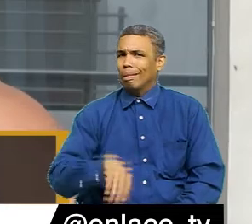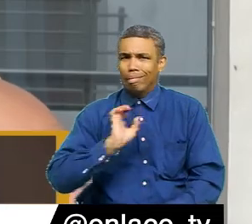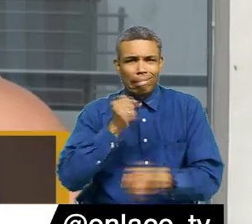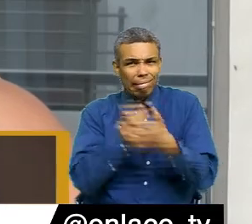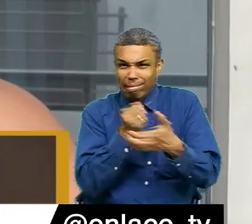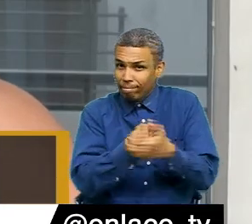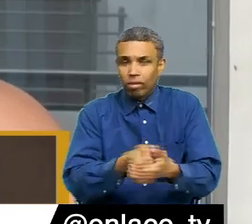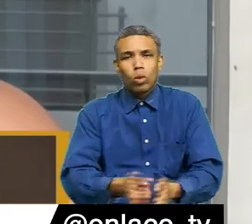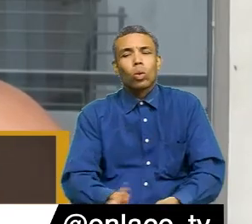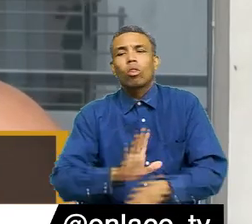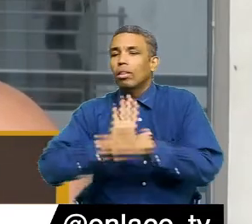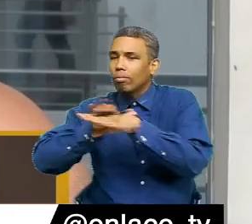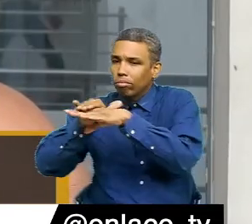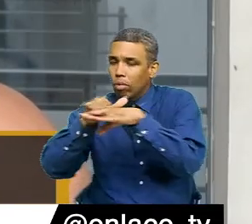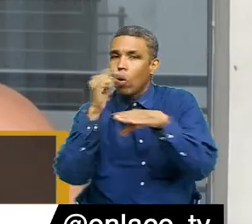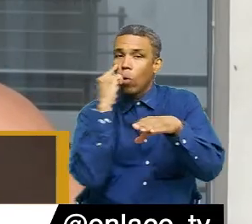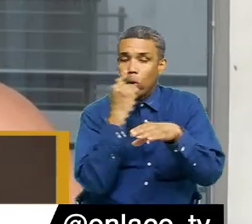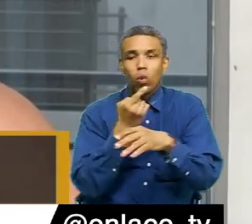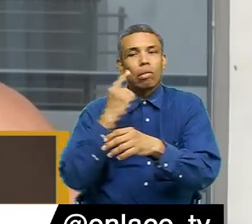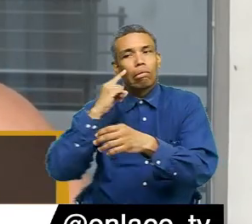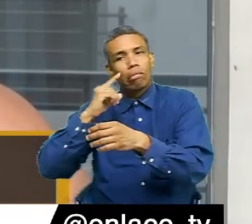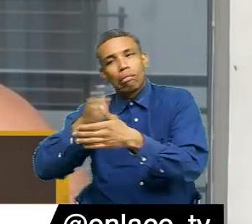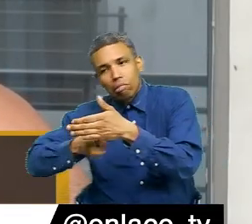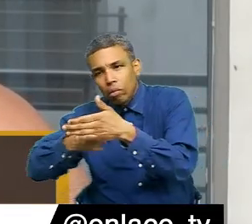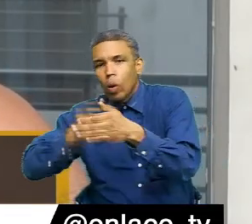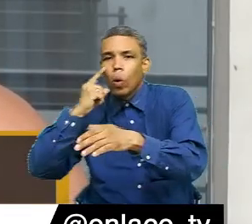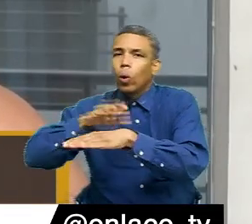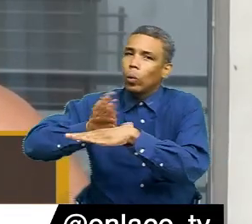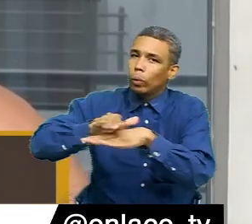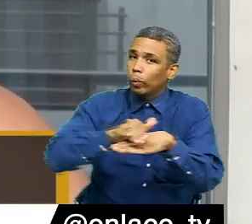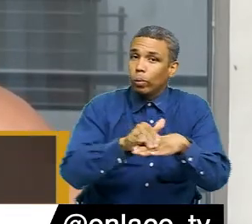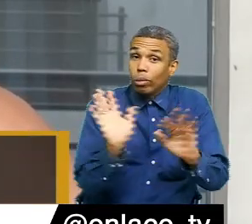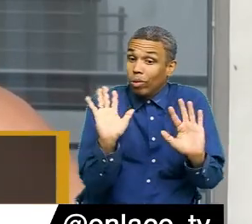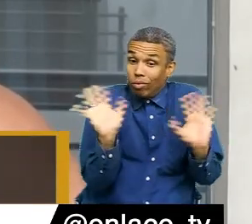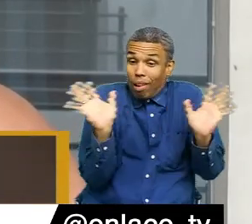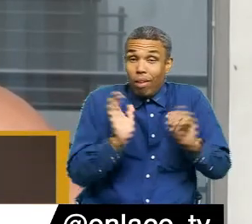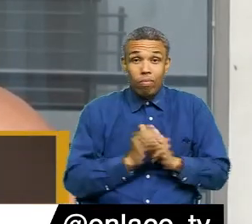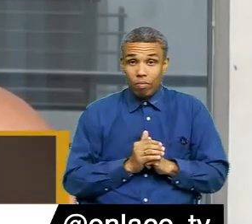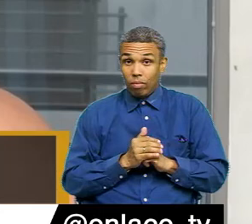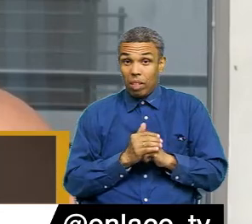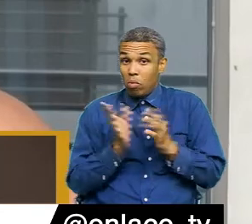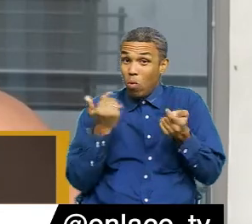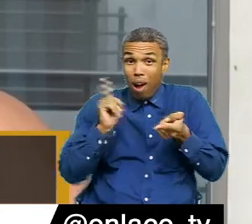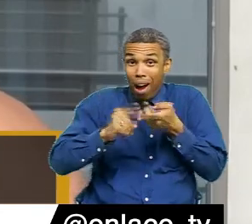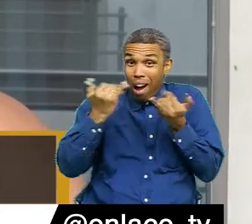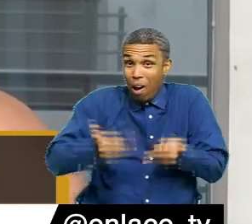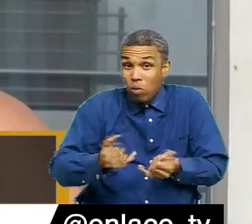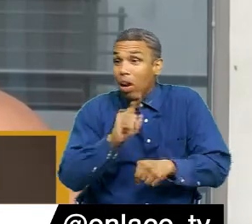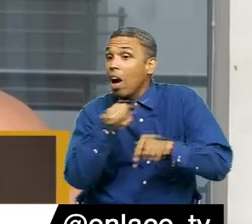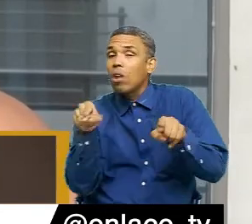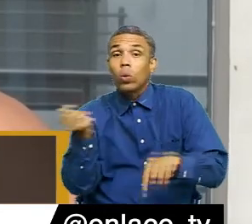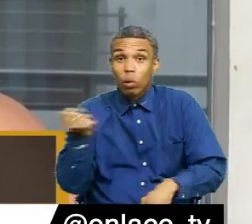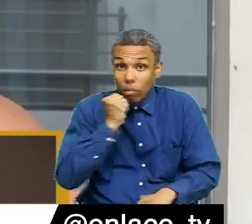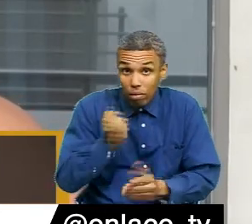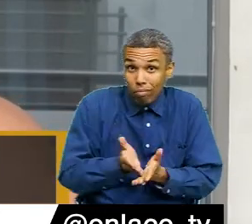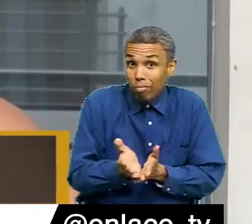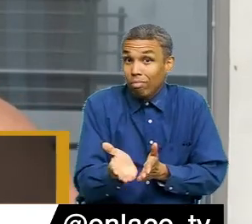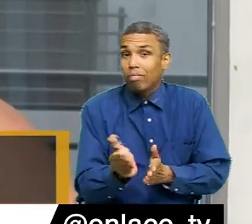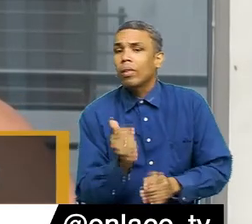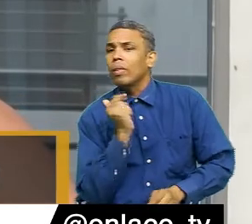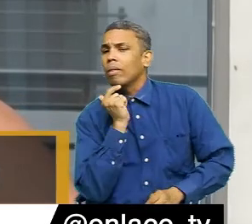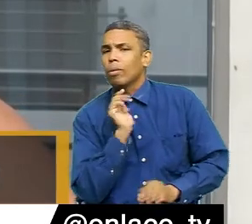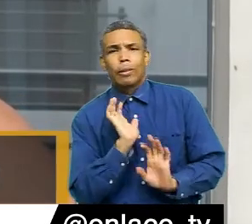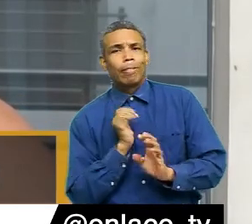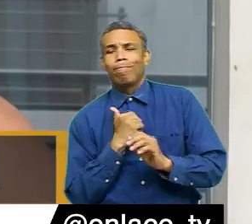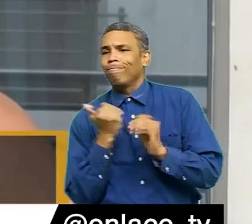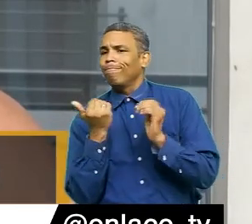tanto ya el comité ha decidido que es necesario pues aplicar la ley con el cierre de algunos establecimientos, porque la ciudadanía